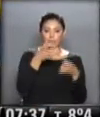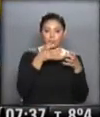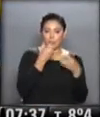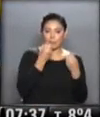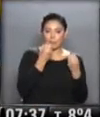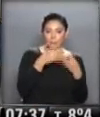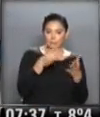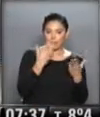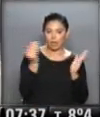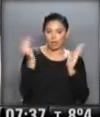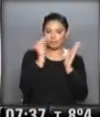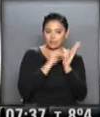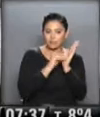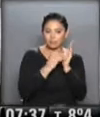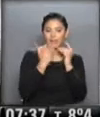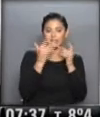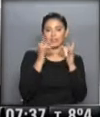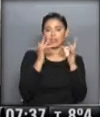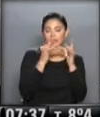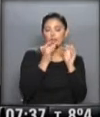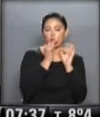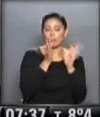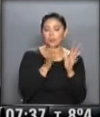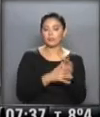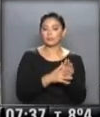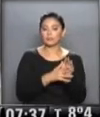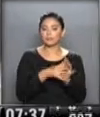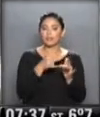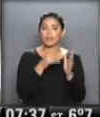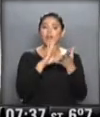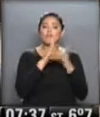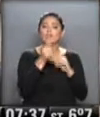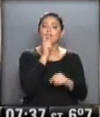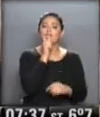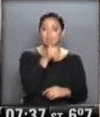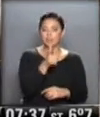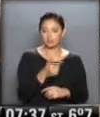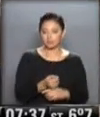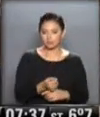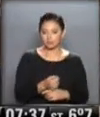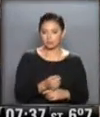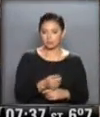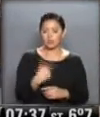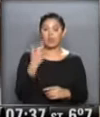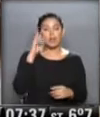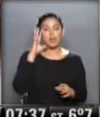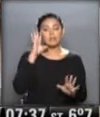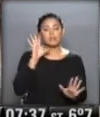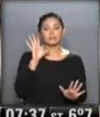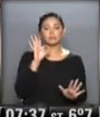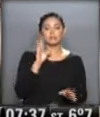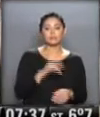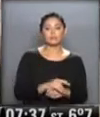rápido esto por internet se puede hacer hay un artículo en la ley que habla de la simplificación registral para que teniendo en cuenta